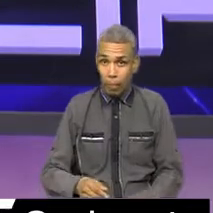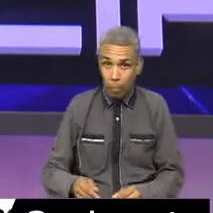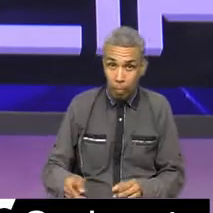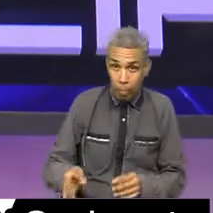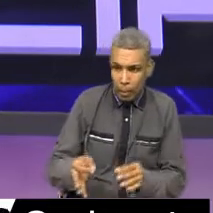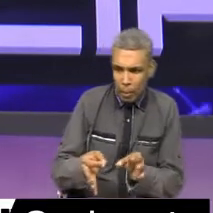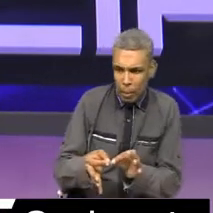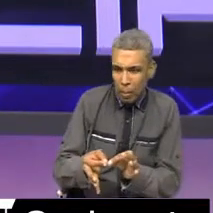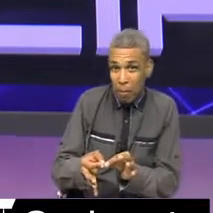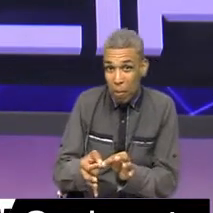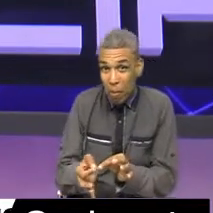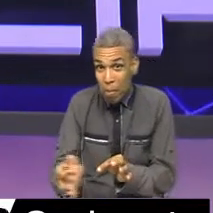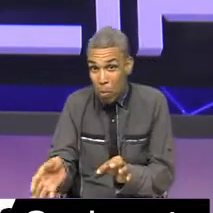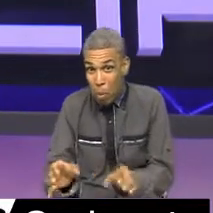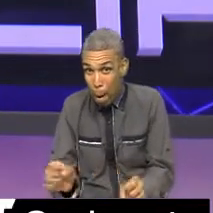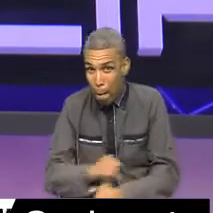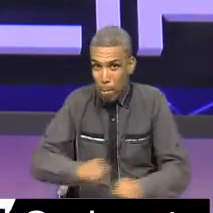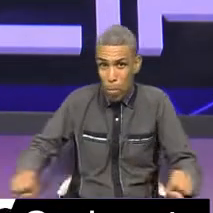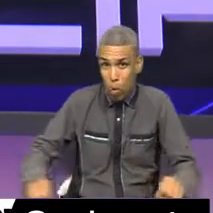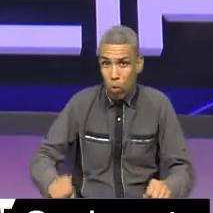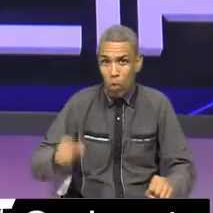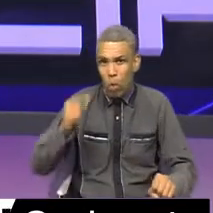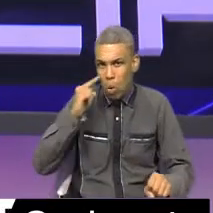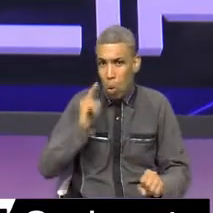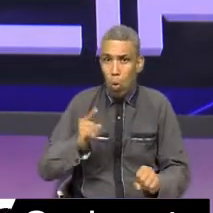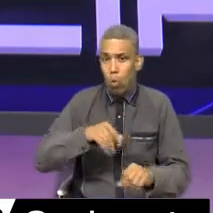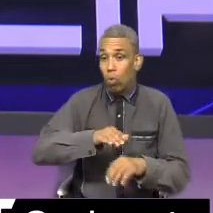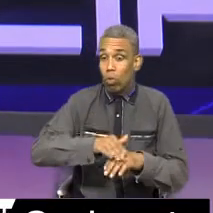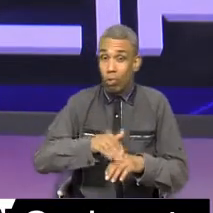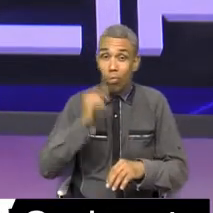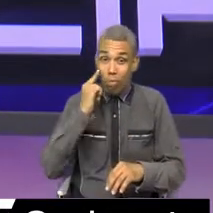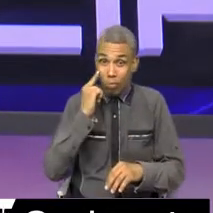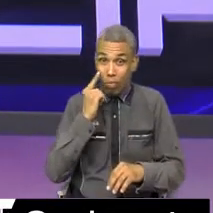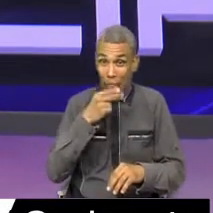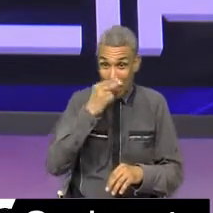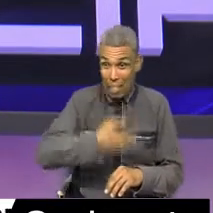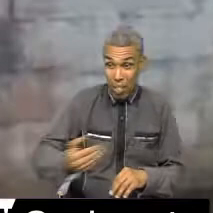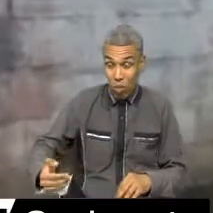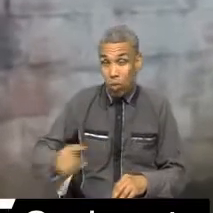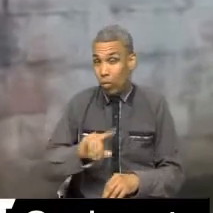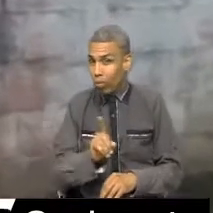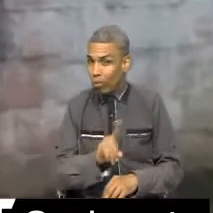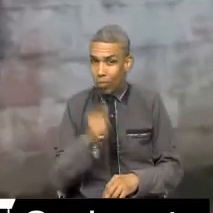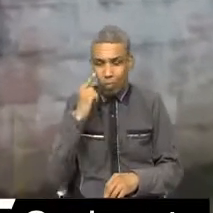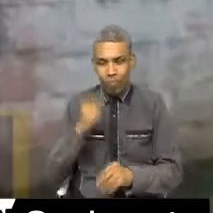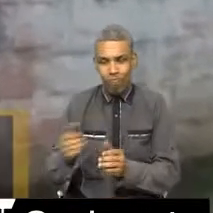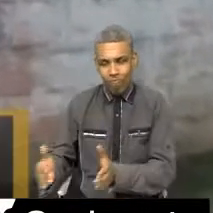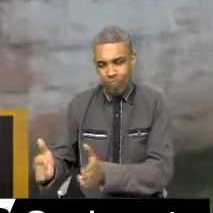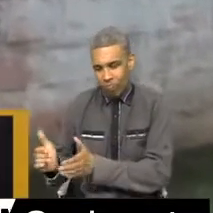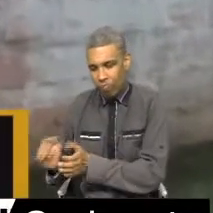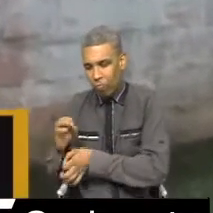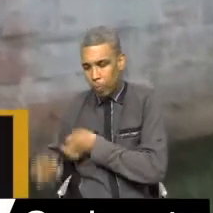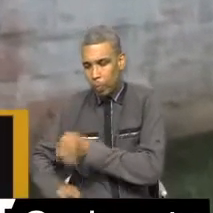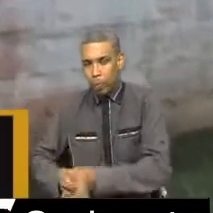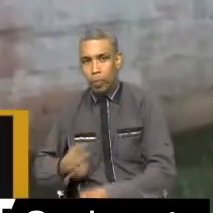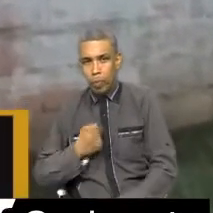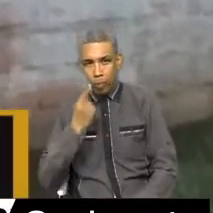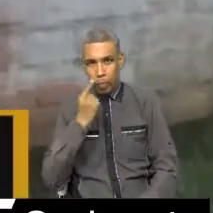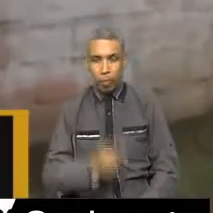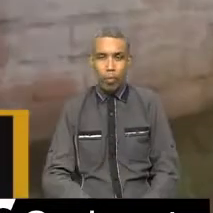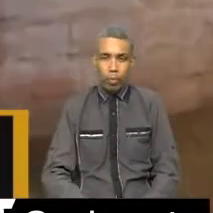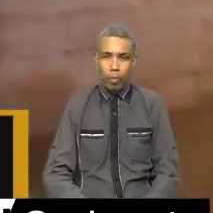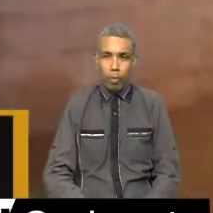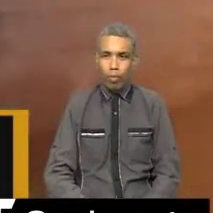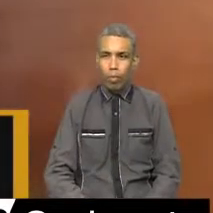en sitios autorizados y eviten que estos juegos pirotécnicos sean manipulados por los menores de edad. En operativos adelantados en diferentes sitios de